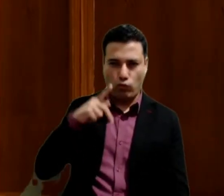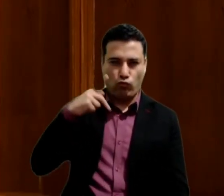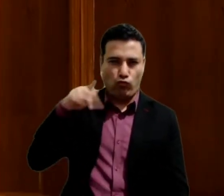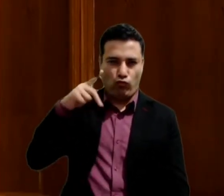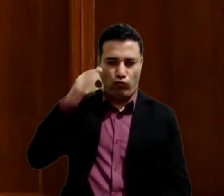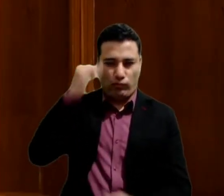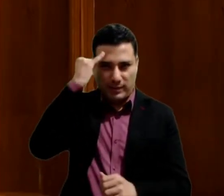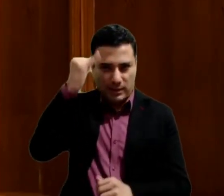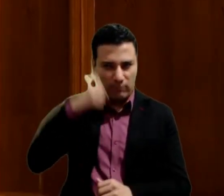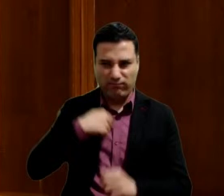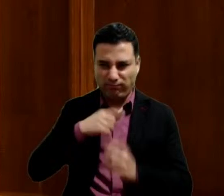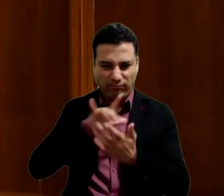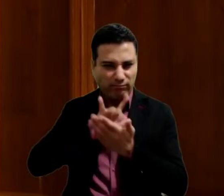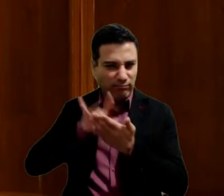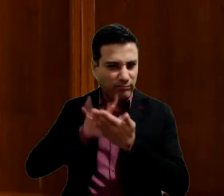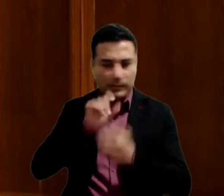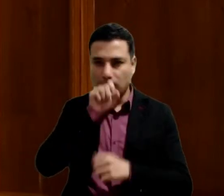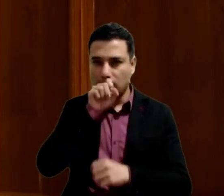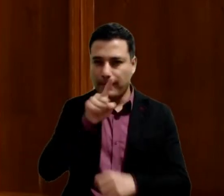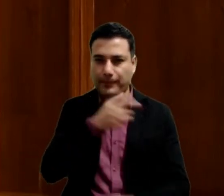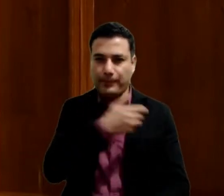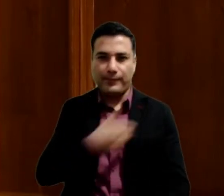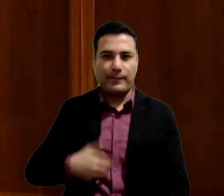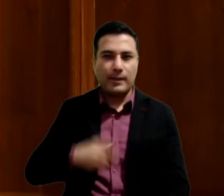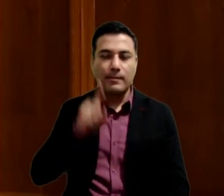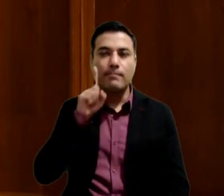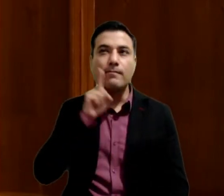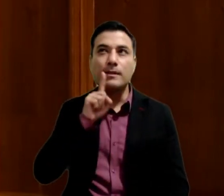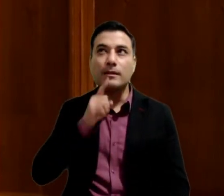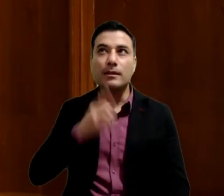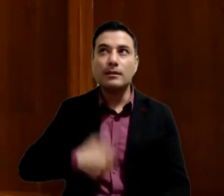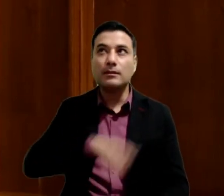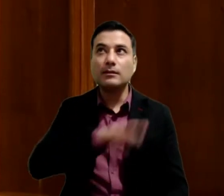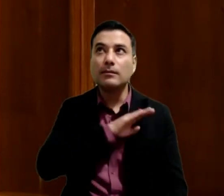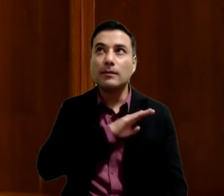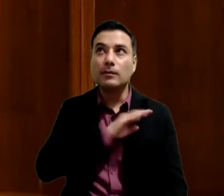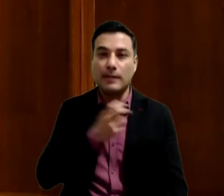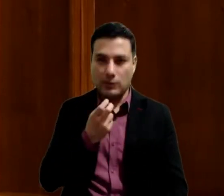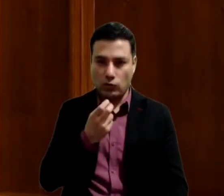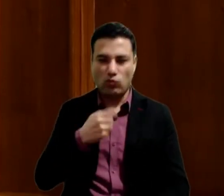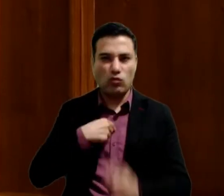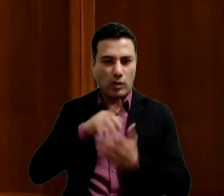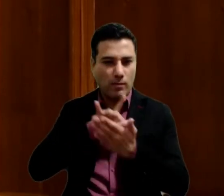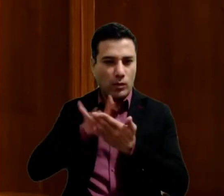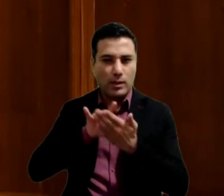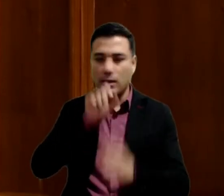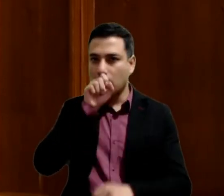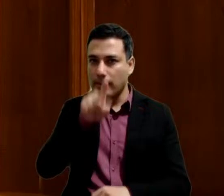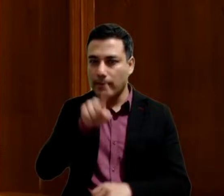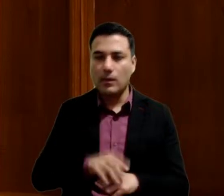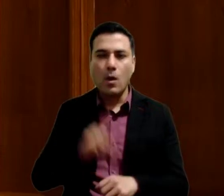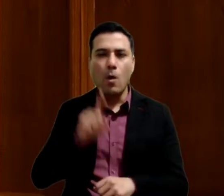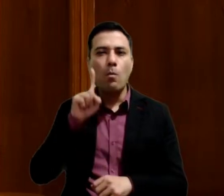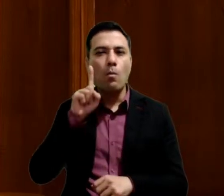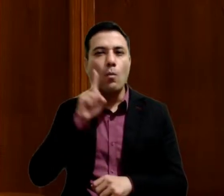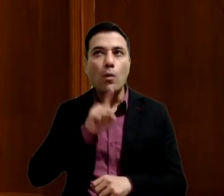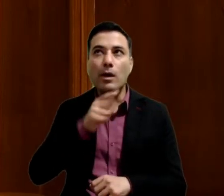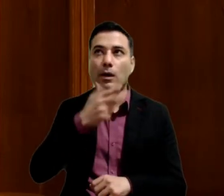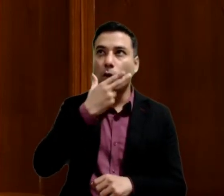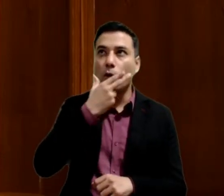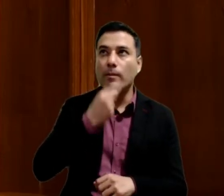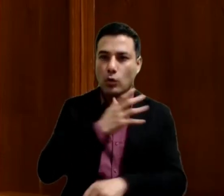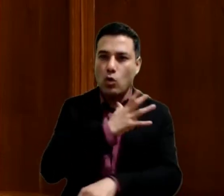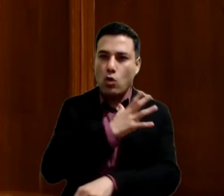la fortaleza de nuestra presidenta Sheinbaum y con el compromiso de mujeres y hombres honestos como